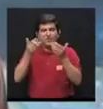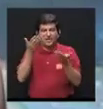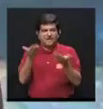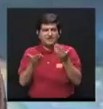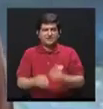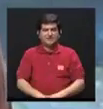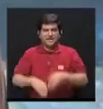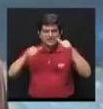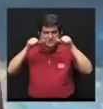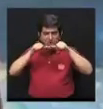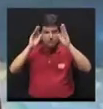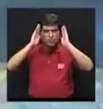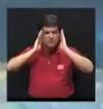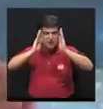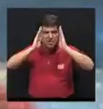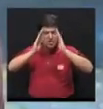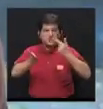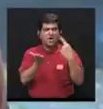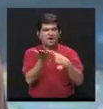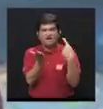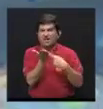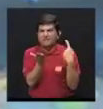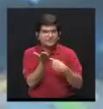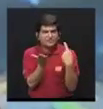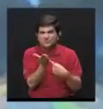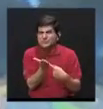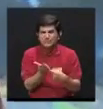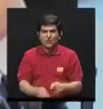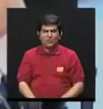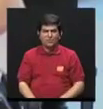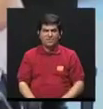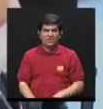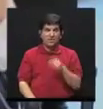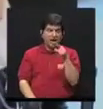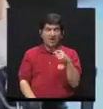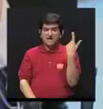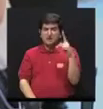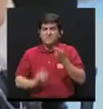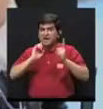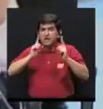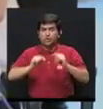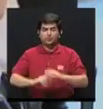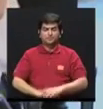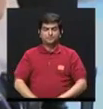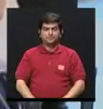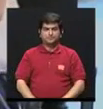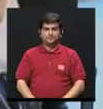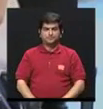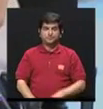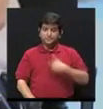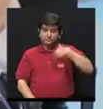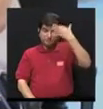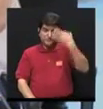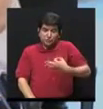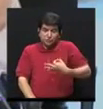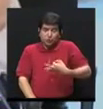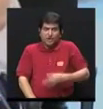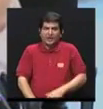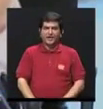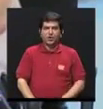seguimiento a estas discusiones y qué se está jugando ahí. Bueno, yo creo que, por